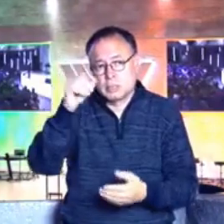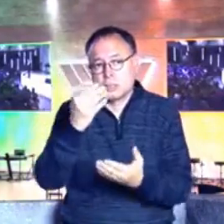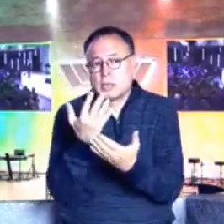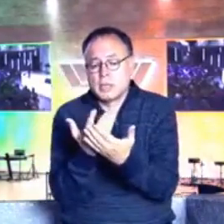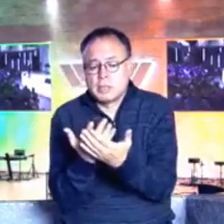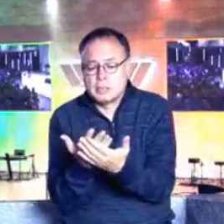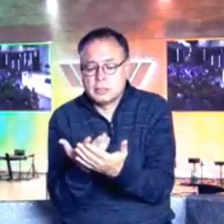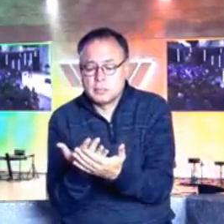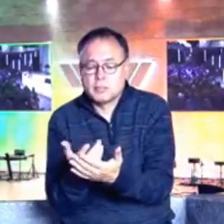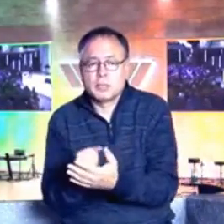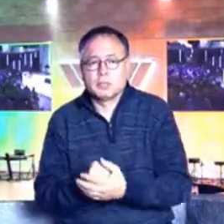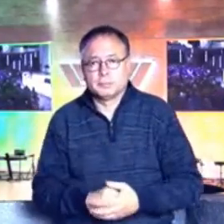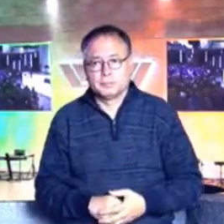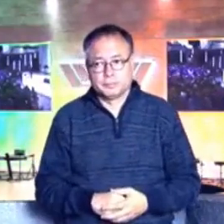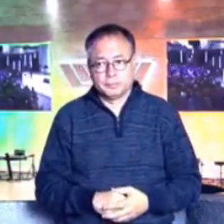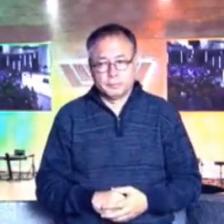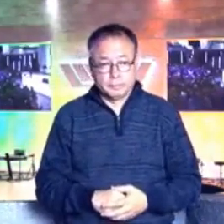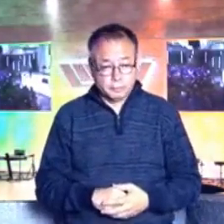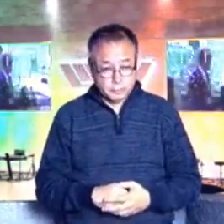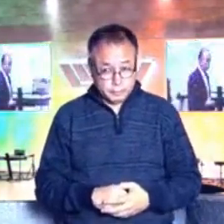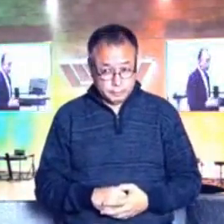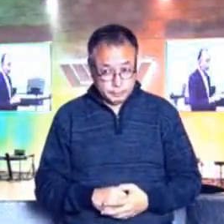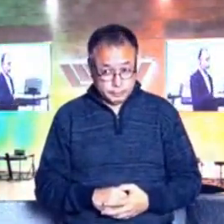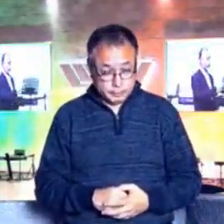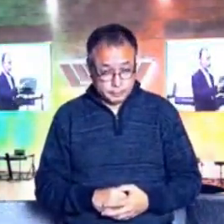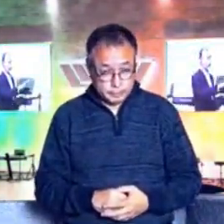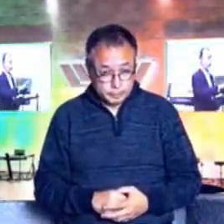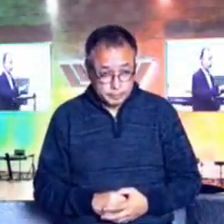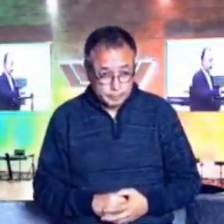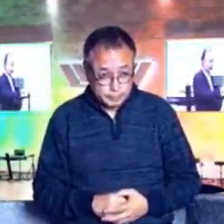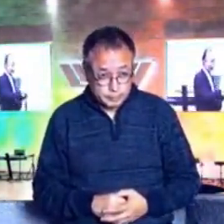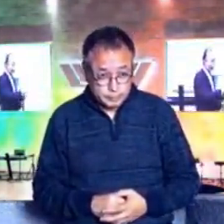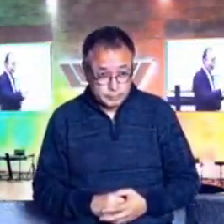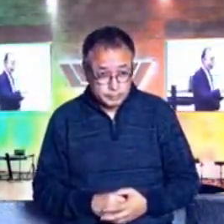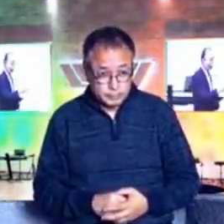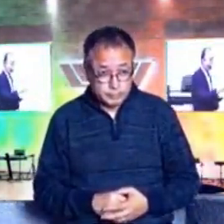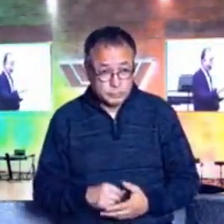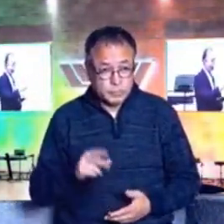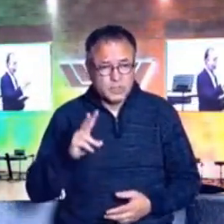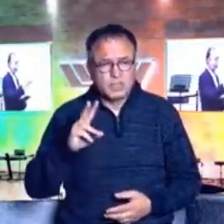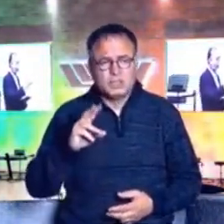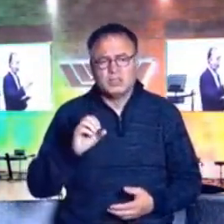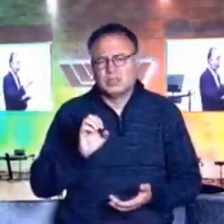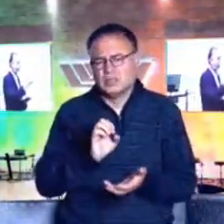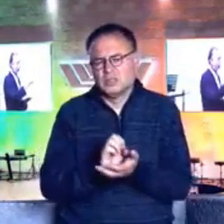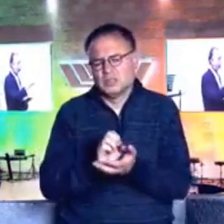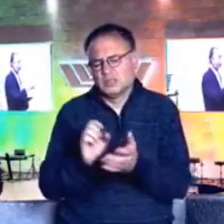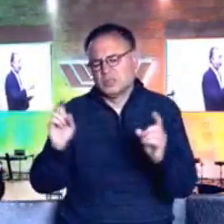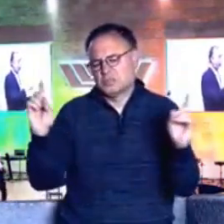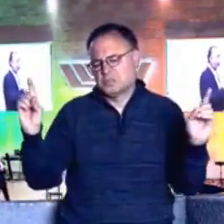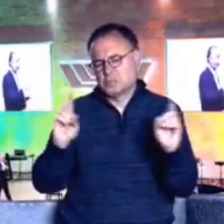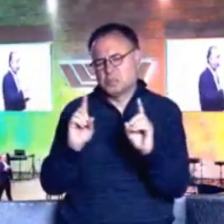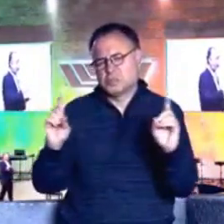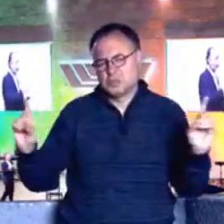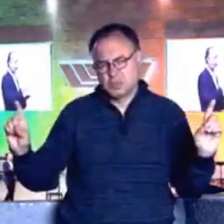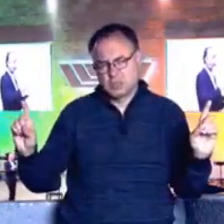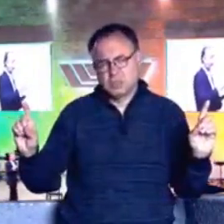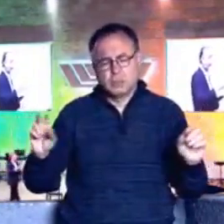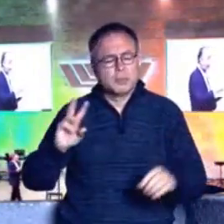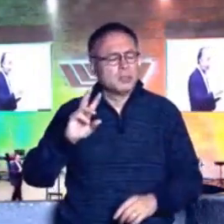y espéralo no mantengas una relación lejana Él te quiere